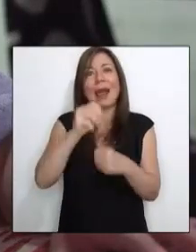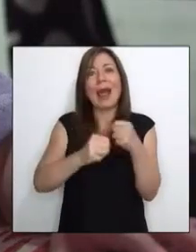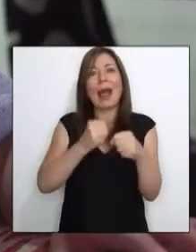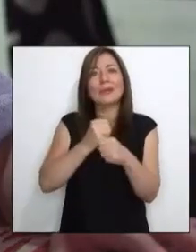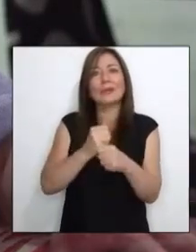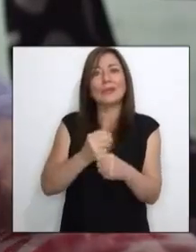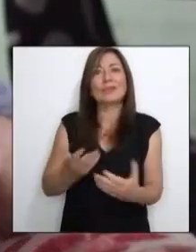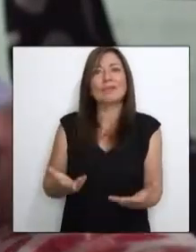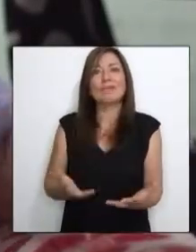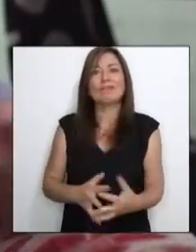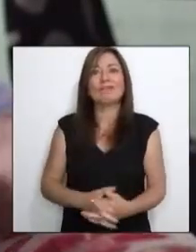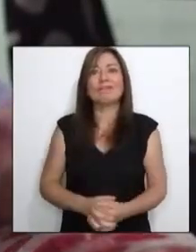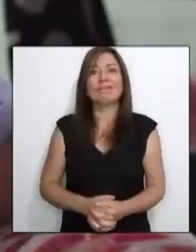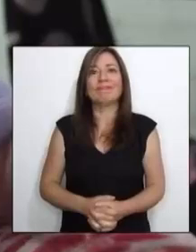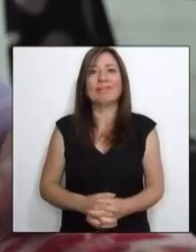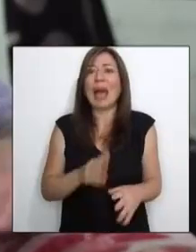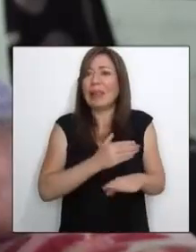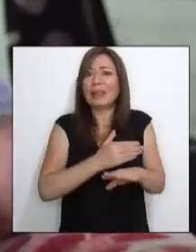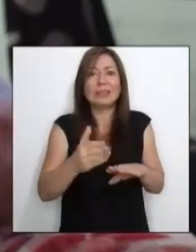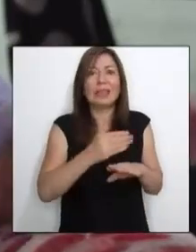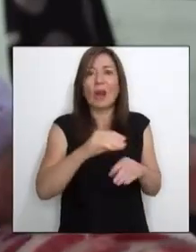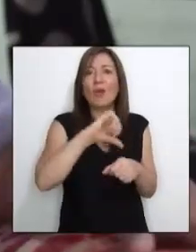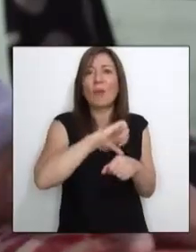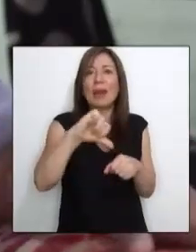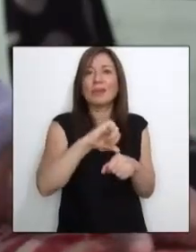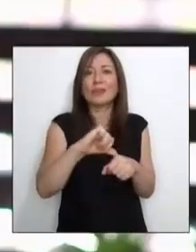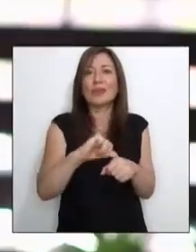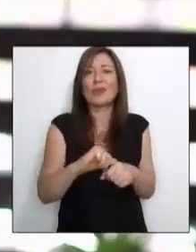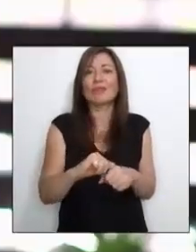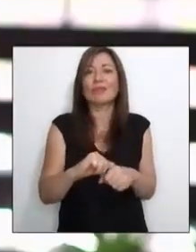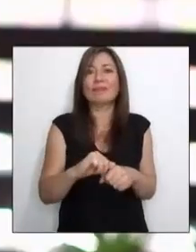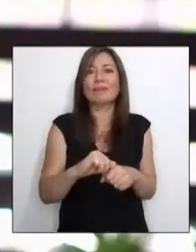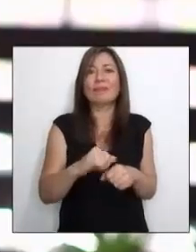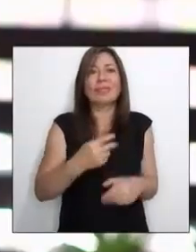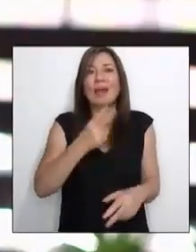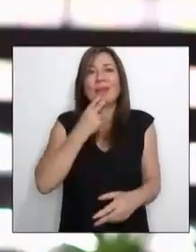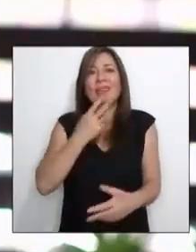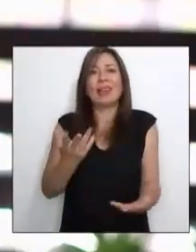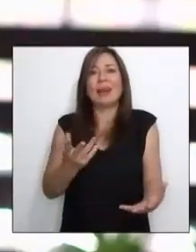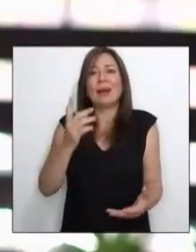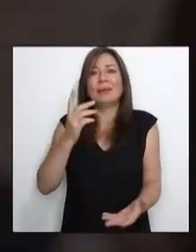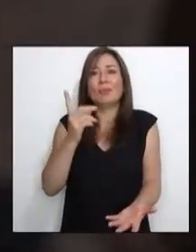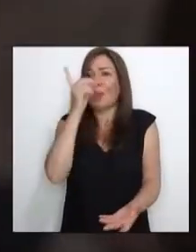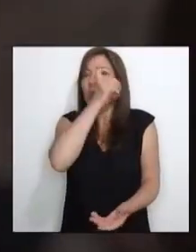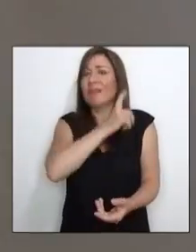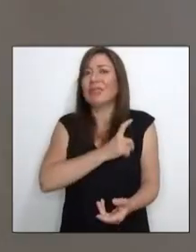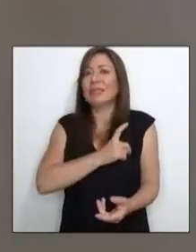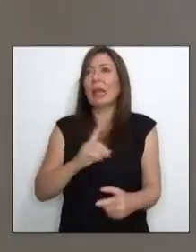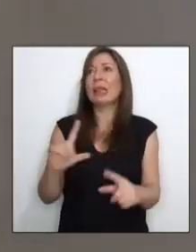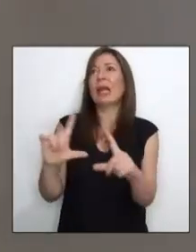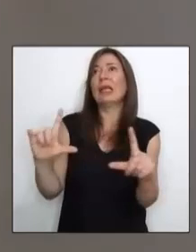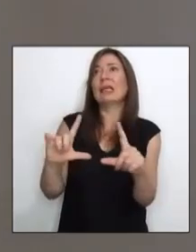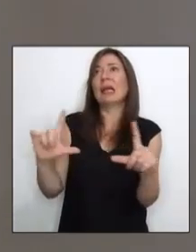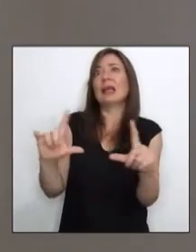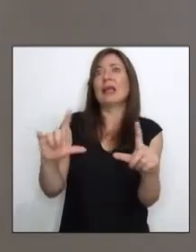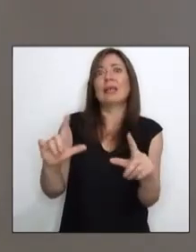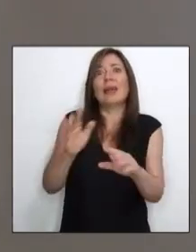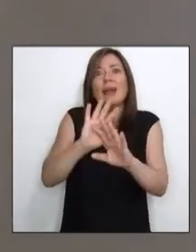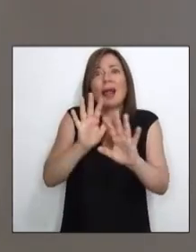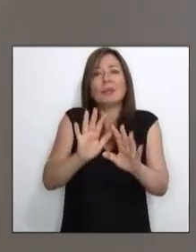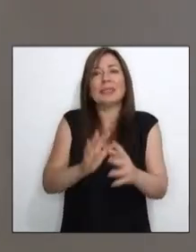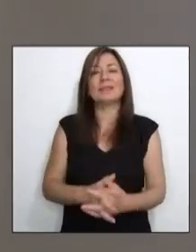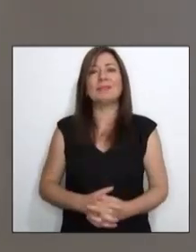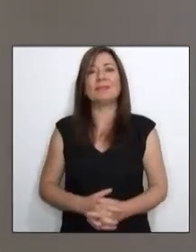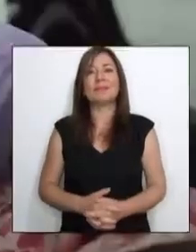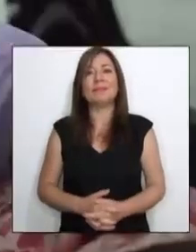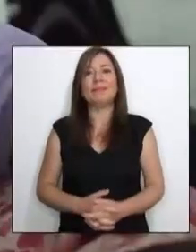para 3 años más. Miraron todo, o sea, atrasaron todas las operaciones, porque ya mi vida ya no es vida la que tengo. Mi mundo ahora es aquí en mi